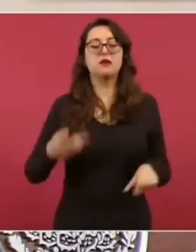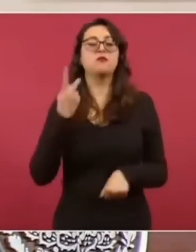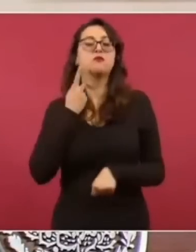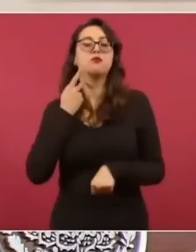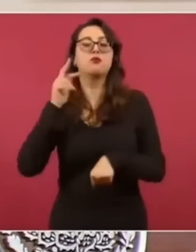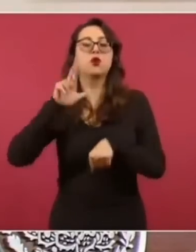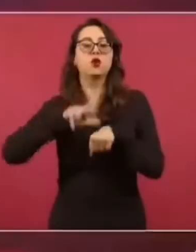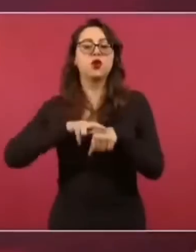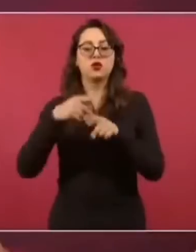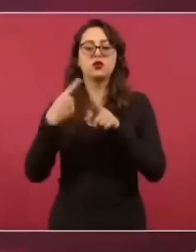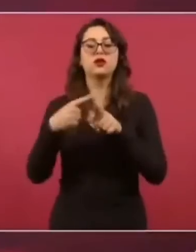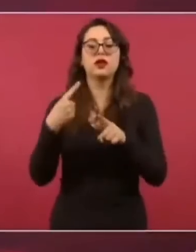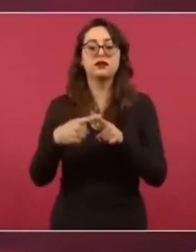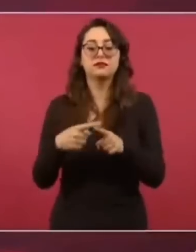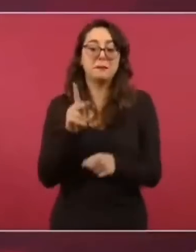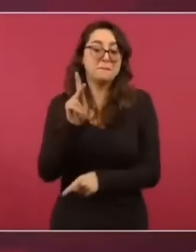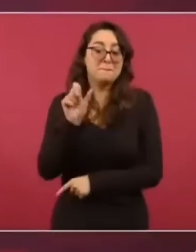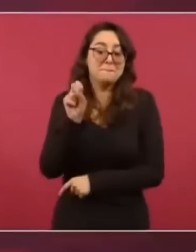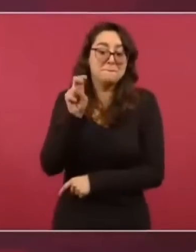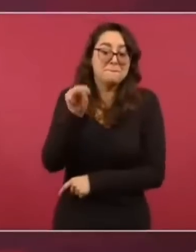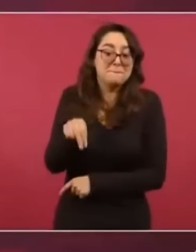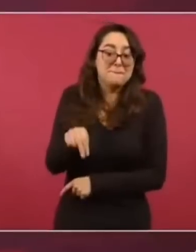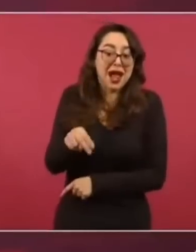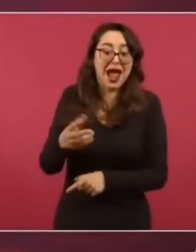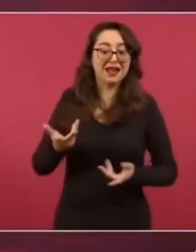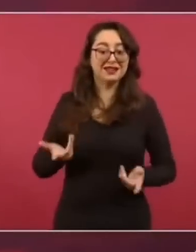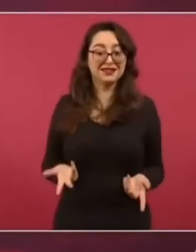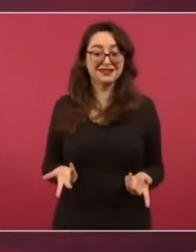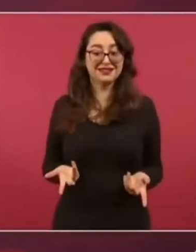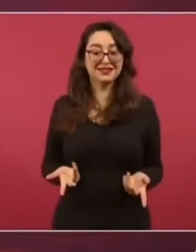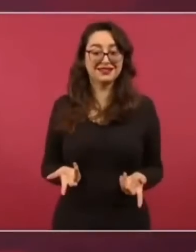Lozano Gracia, y ahí estaba Diego sentado,